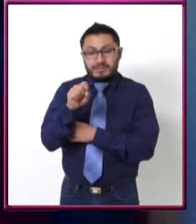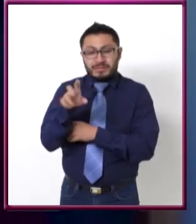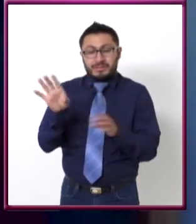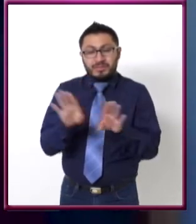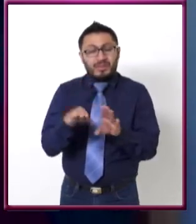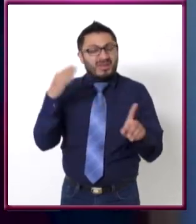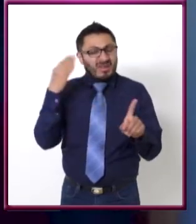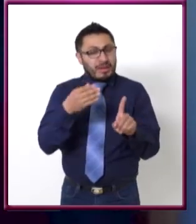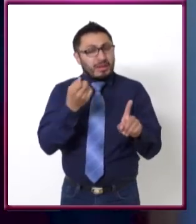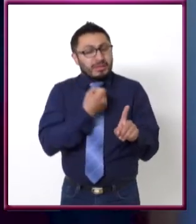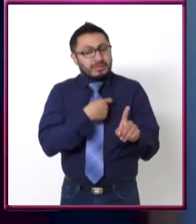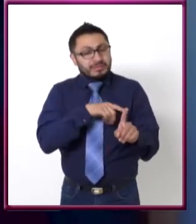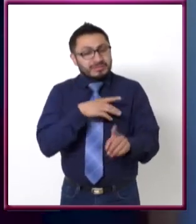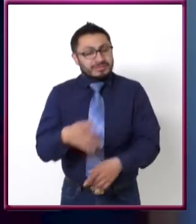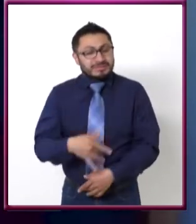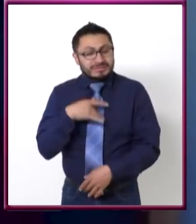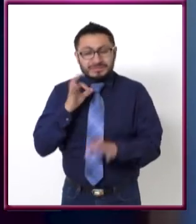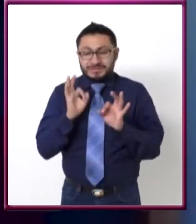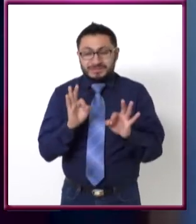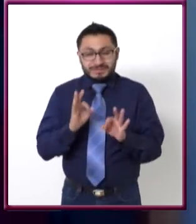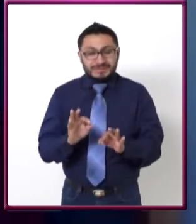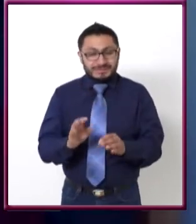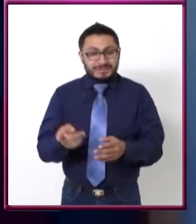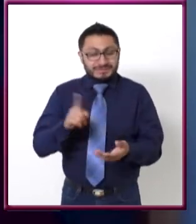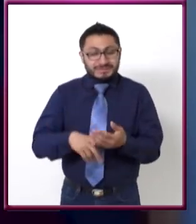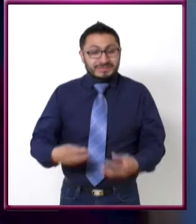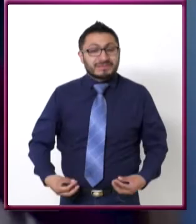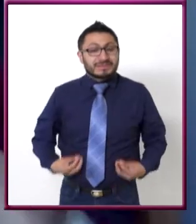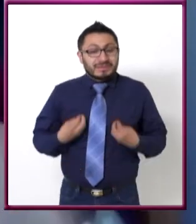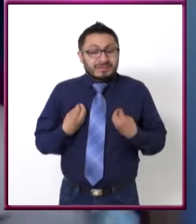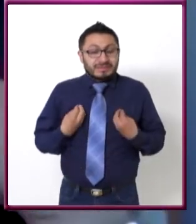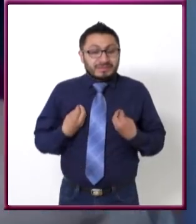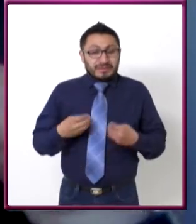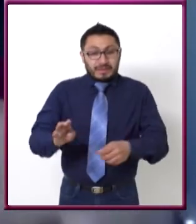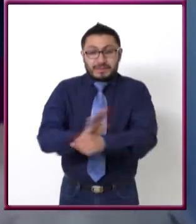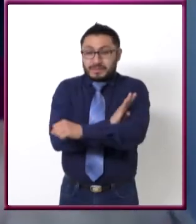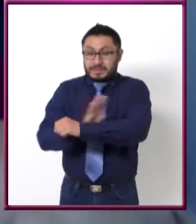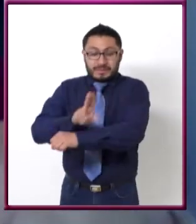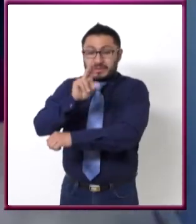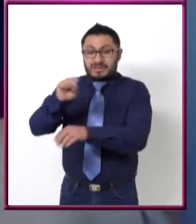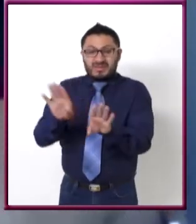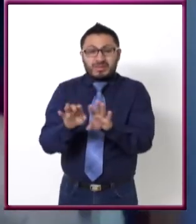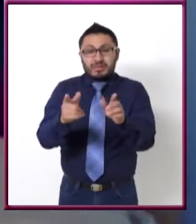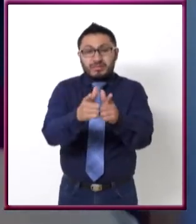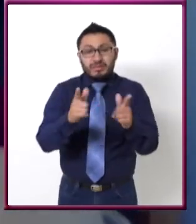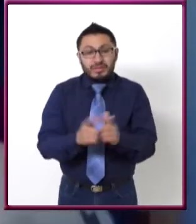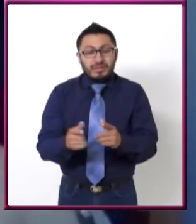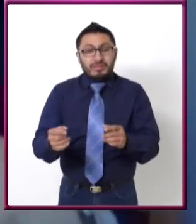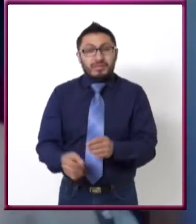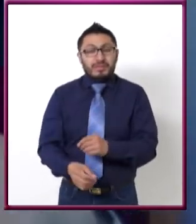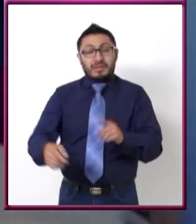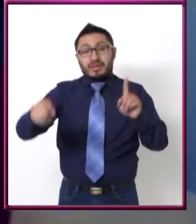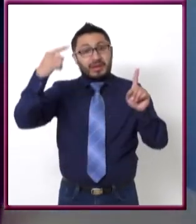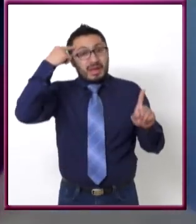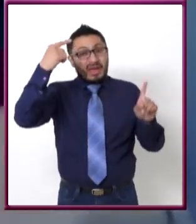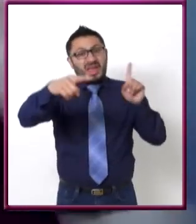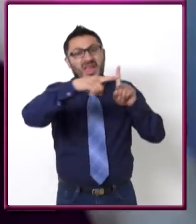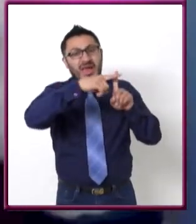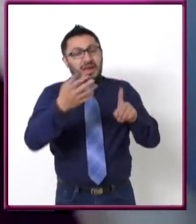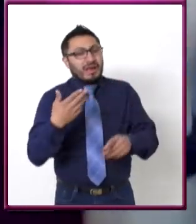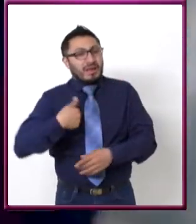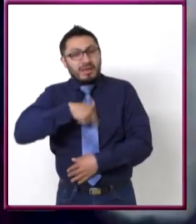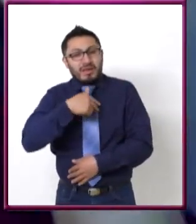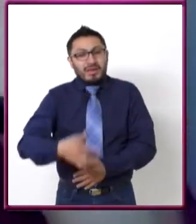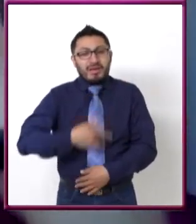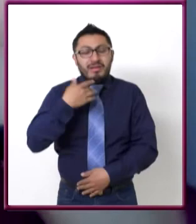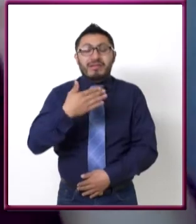con un sentido de satisfacción con la vida. Entonces, bienestar no es el club de los optimistas, de que nos